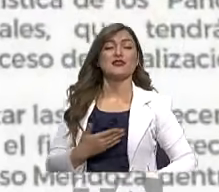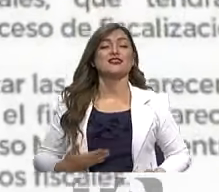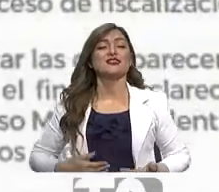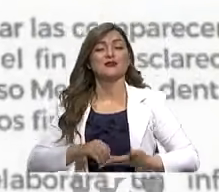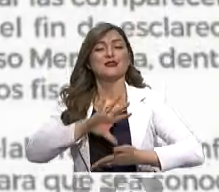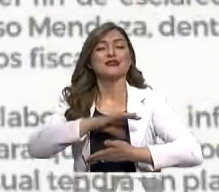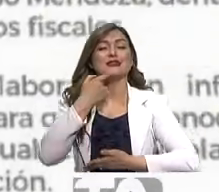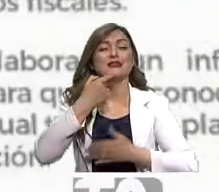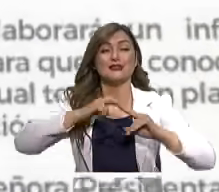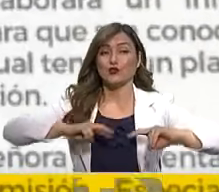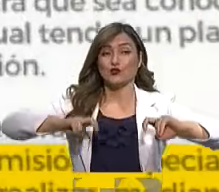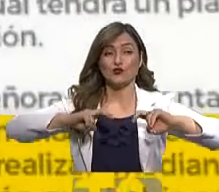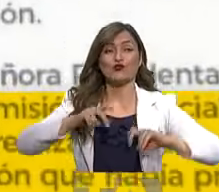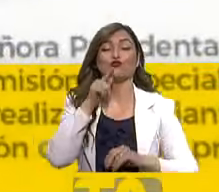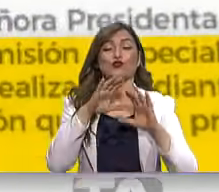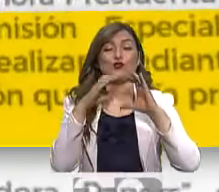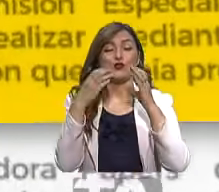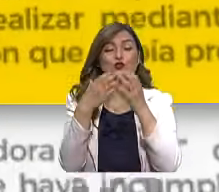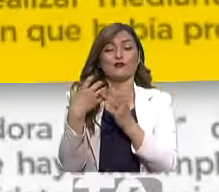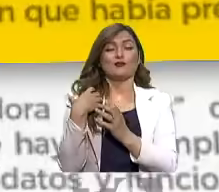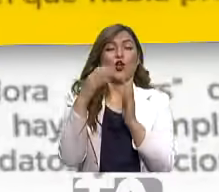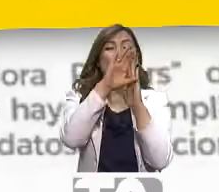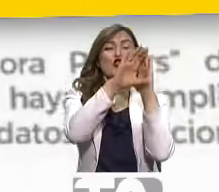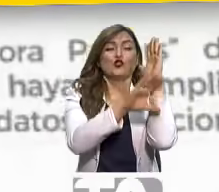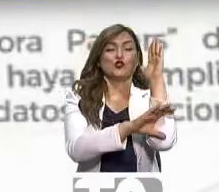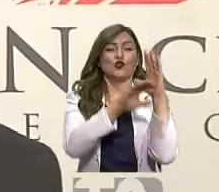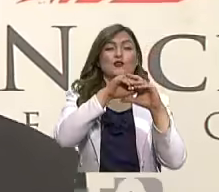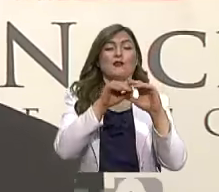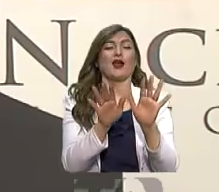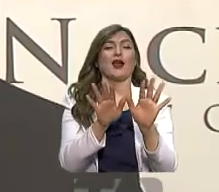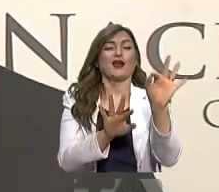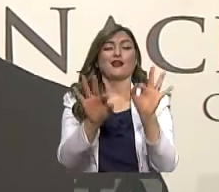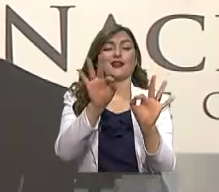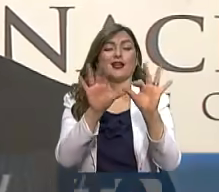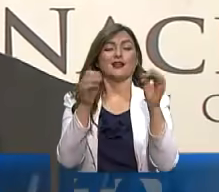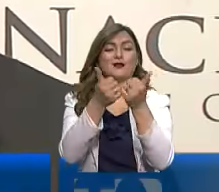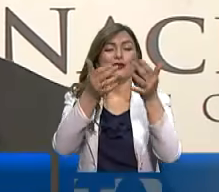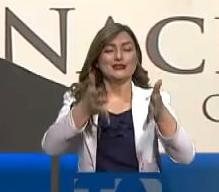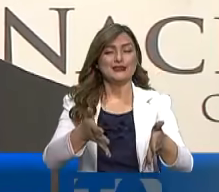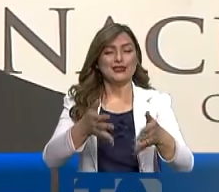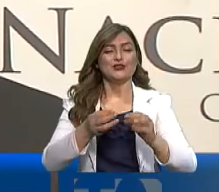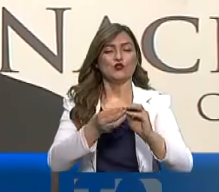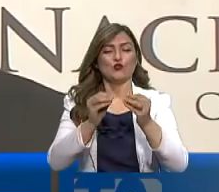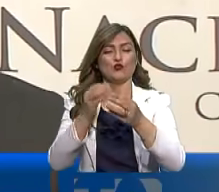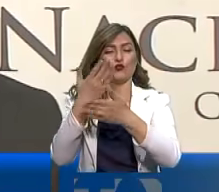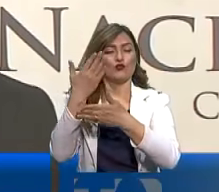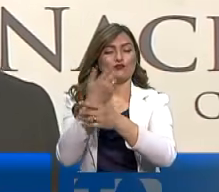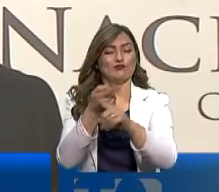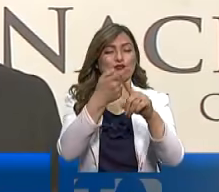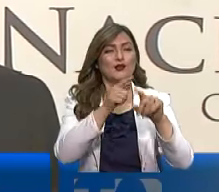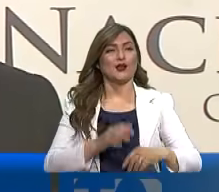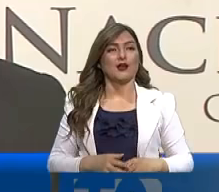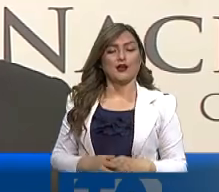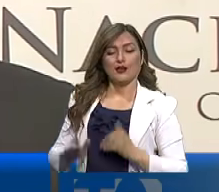que la investigación la llevará adelante la Comisión de Garantías Constitucionales. Un boicot de parte de una